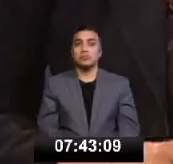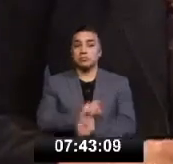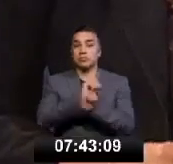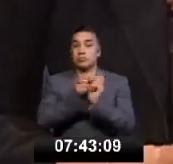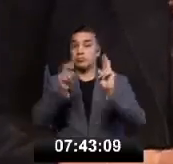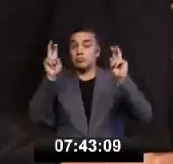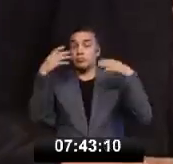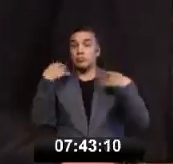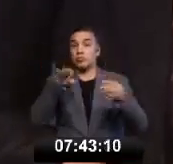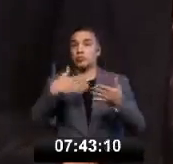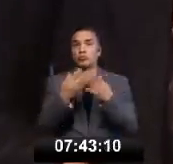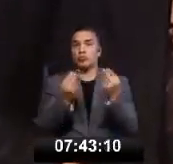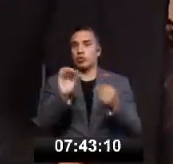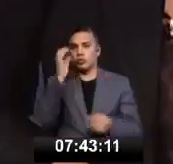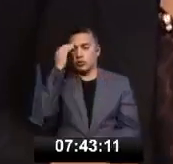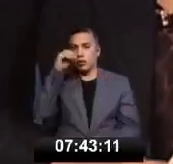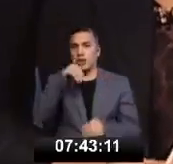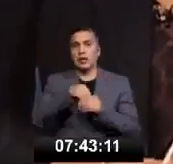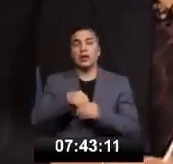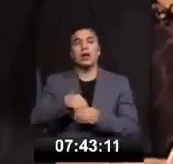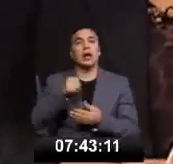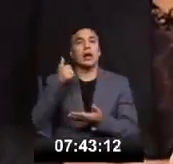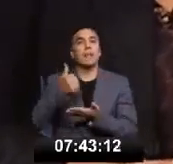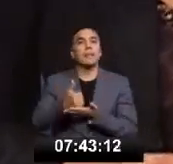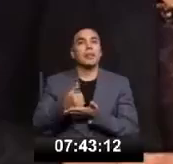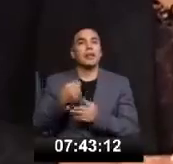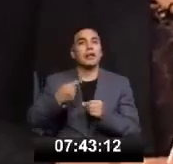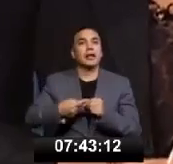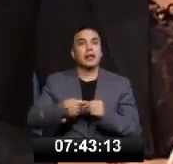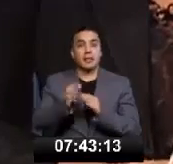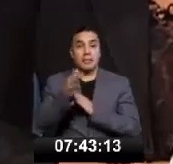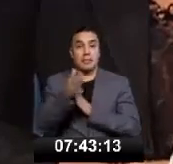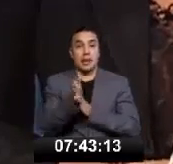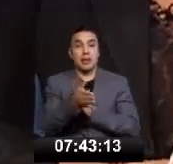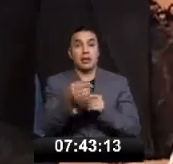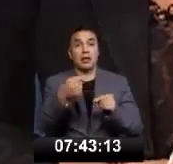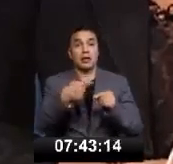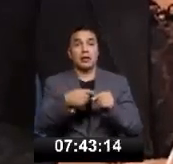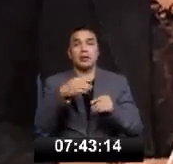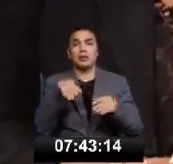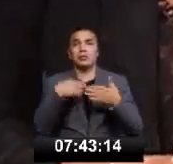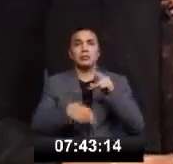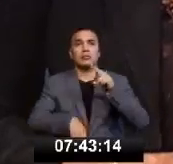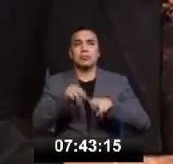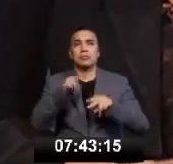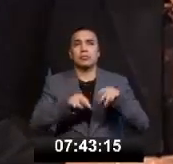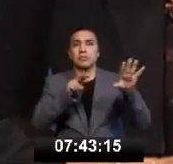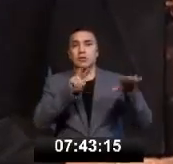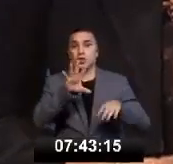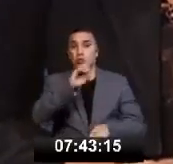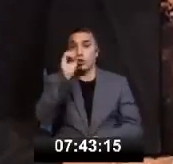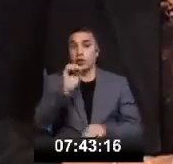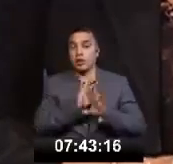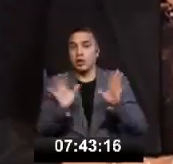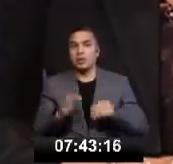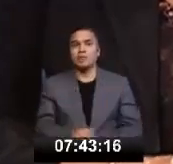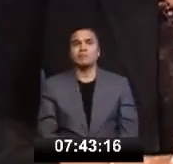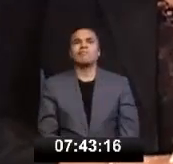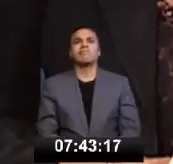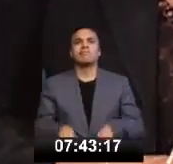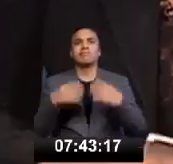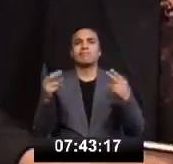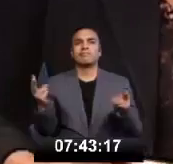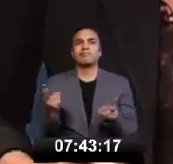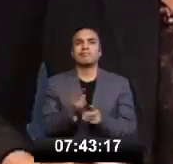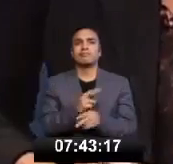Cambiamos de tema, hay mucha preocupación en la capital. Pese a que el metro de Quito tiene un avance de obra del 75%, corre el riesgo